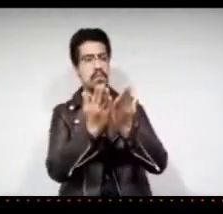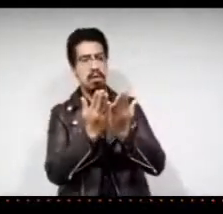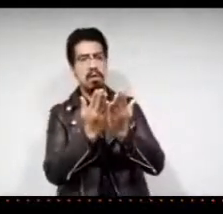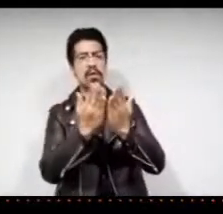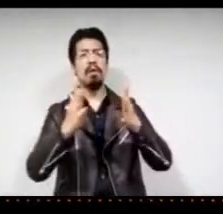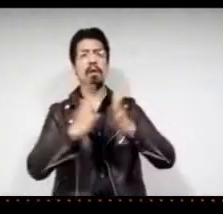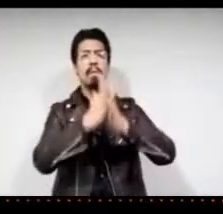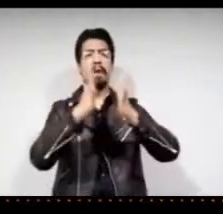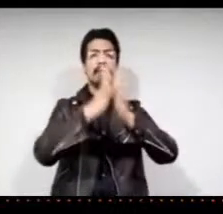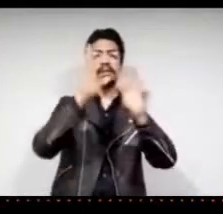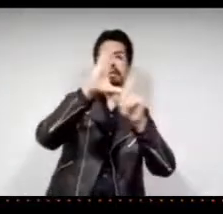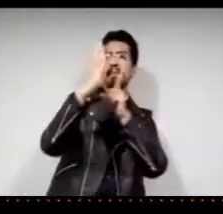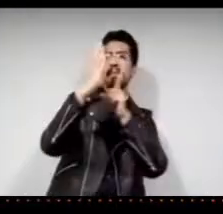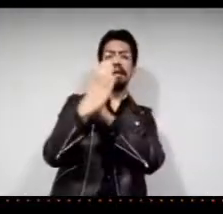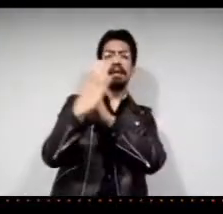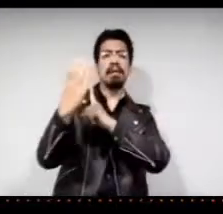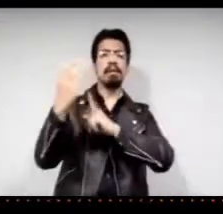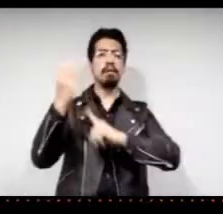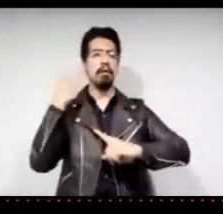Innovación Educativa,